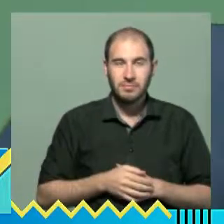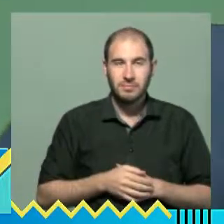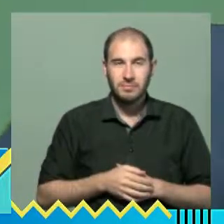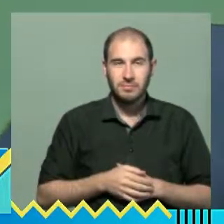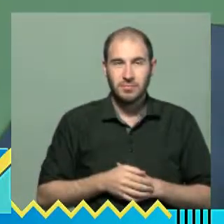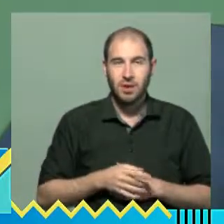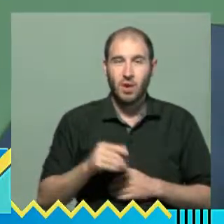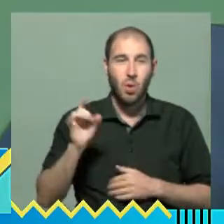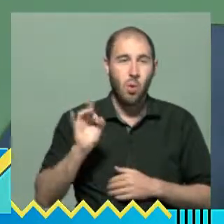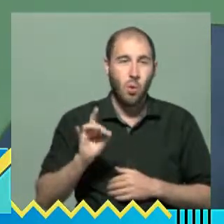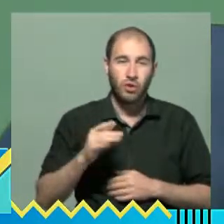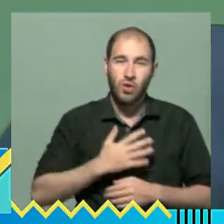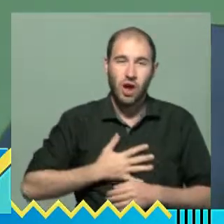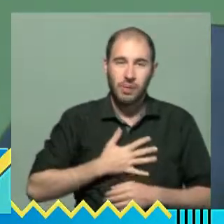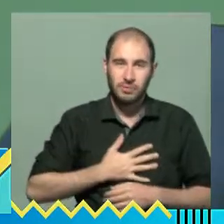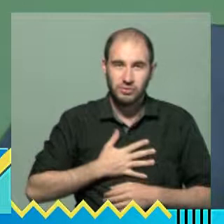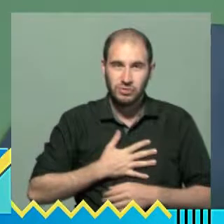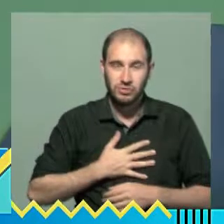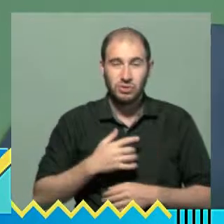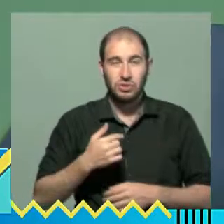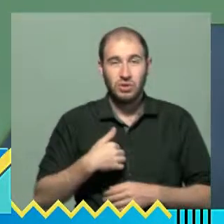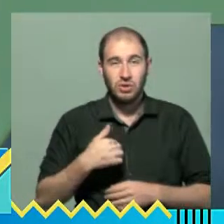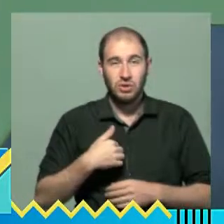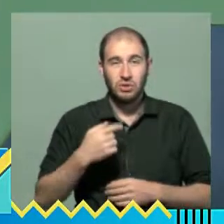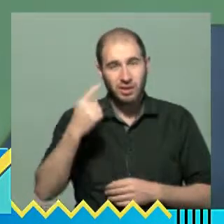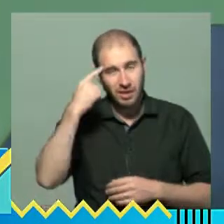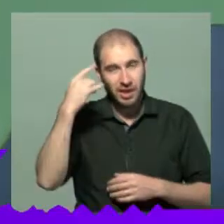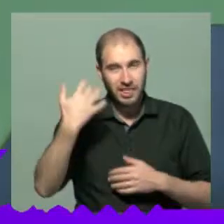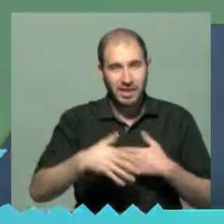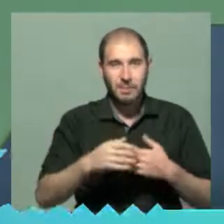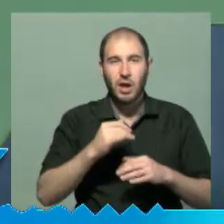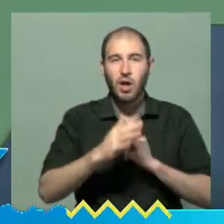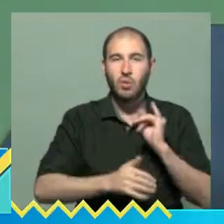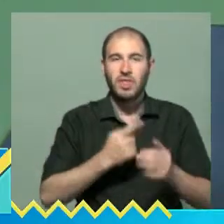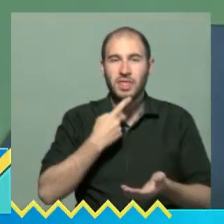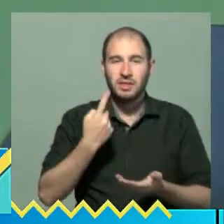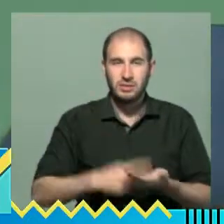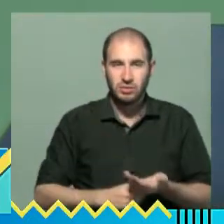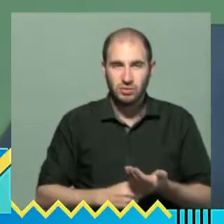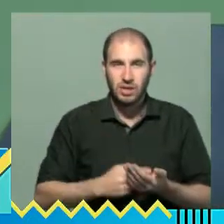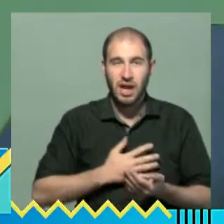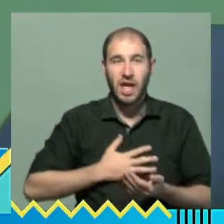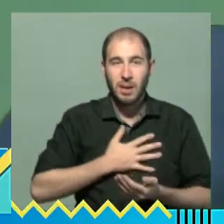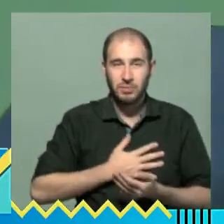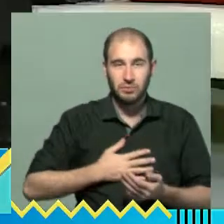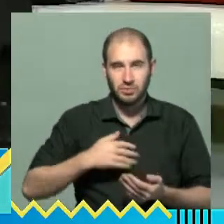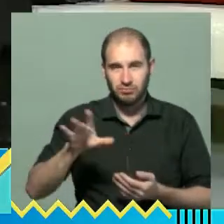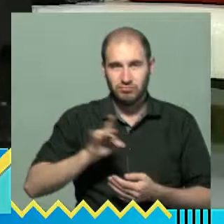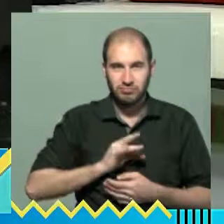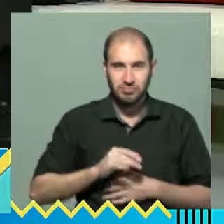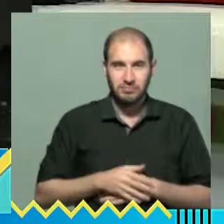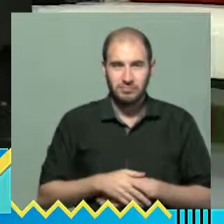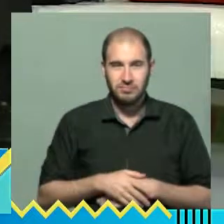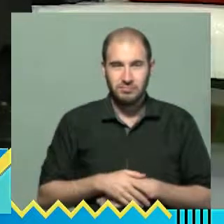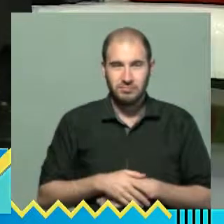son puramente emocionales y yo uso mis funciones intelectuales para justificar las decisiones que emocionalmente tomo.